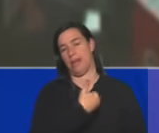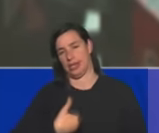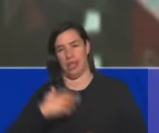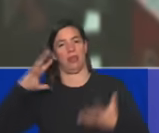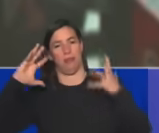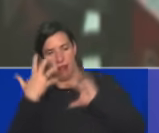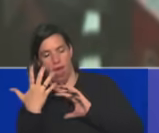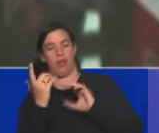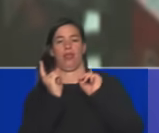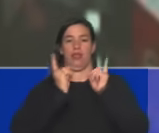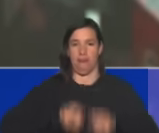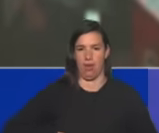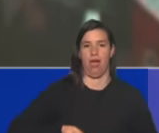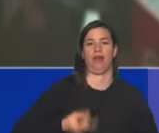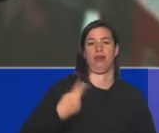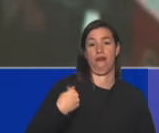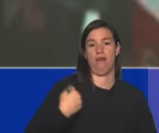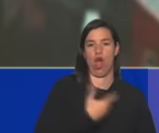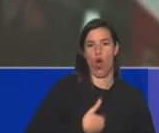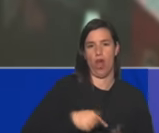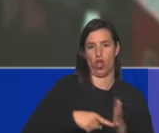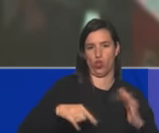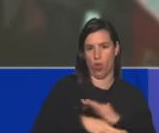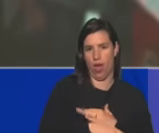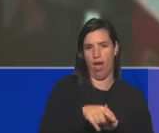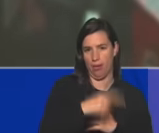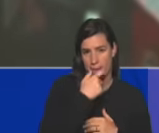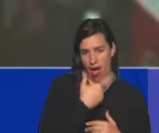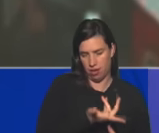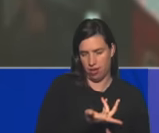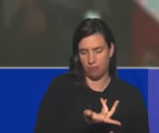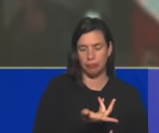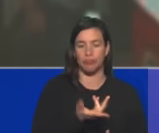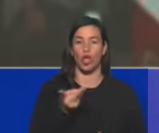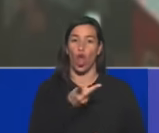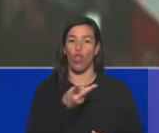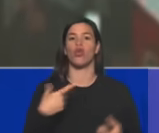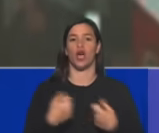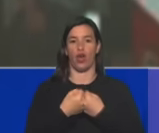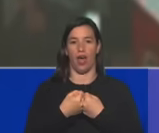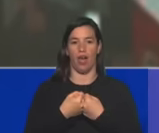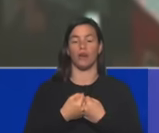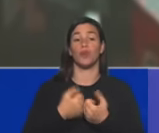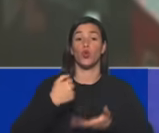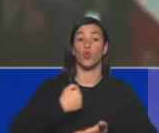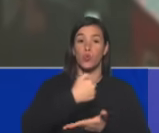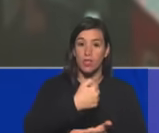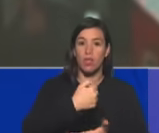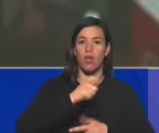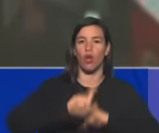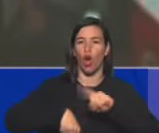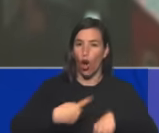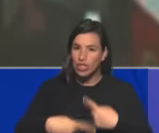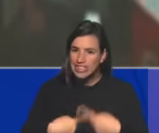Milei como el jefe de gobierno de la Ciudad Autónoma de Buenos Aires, Jorge Macri, se acordó que los subsidios sean